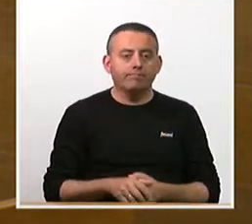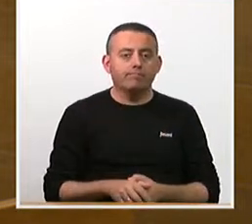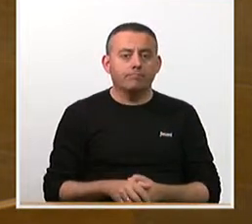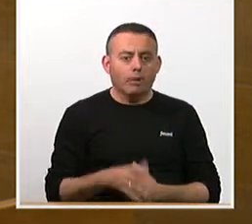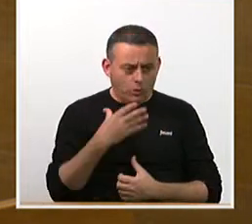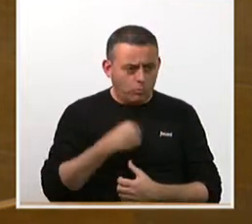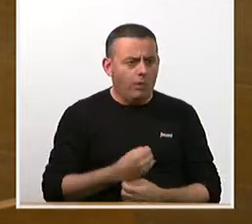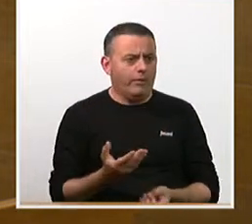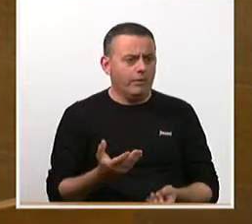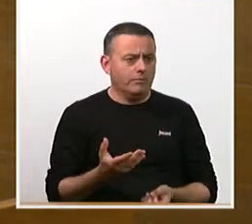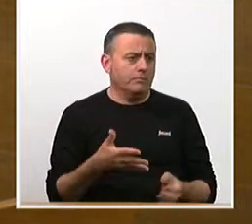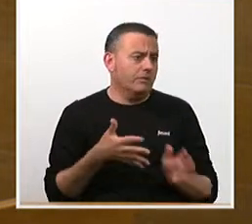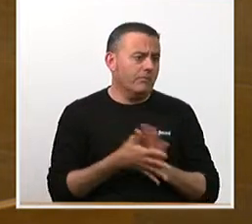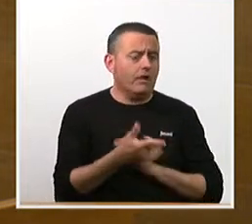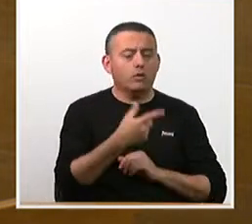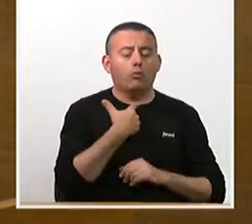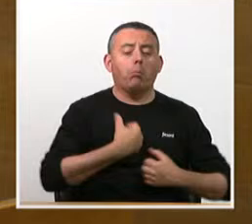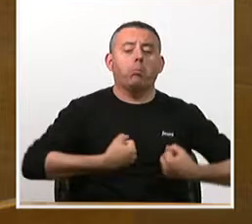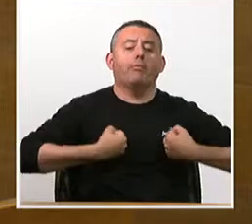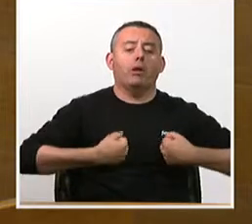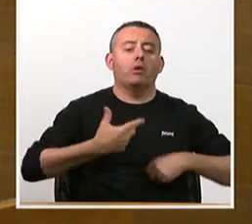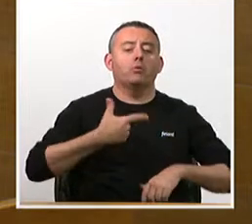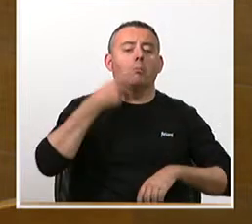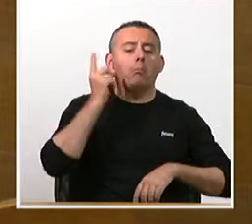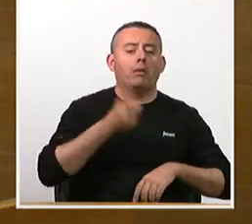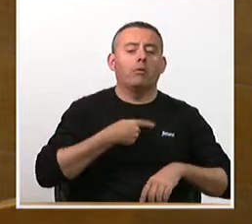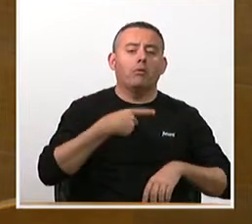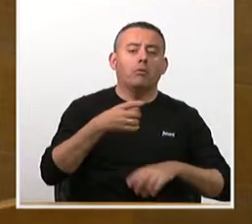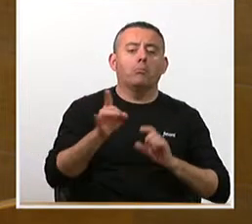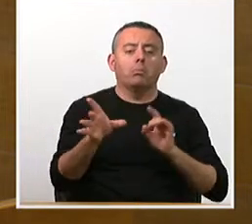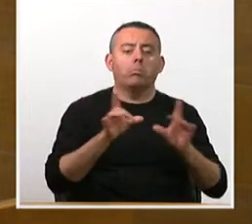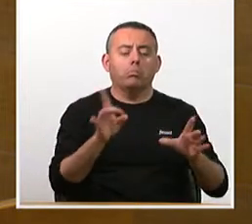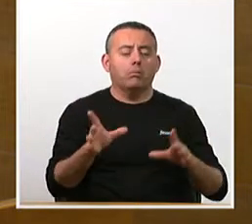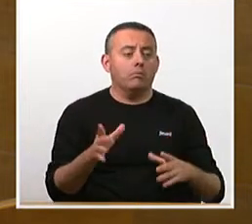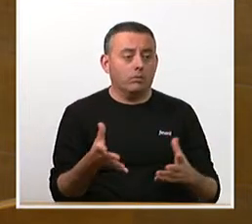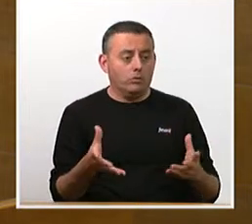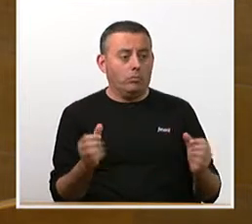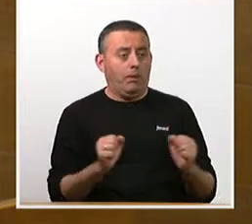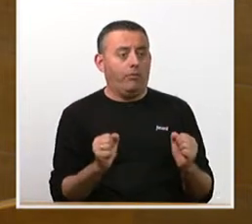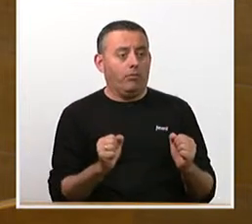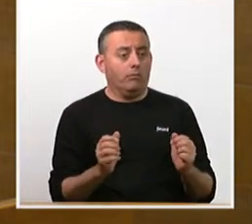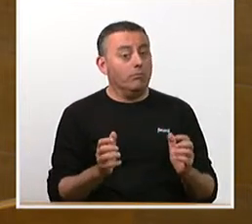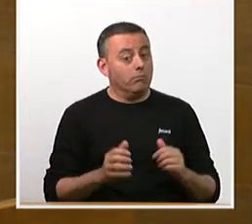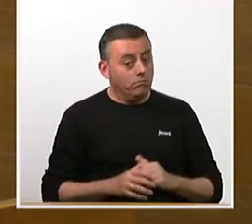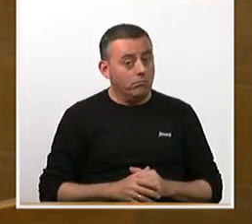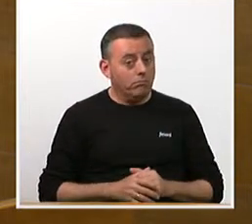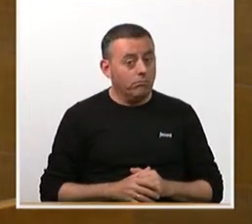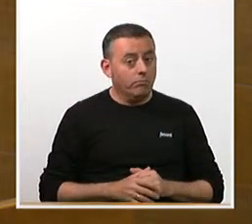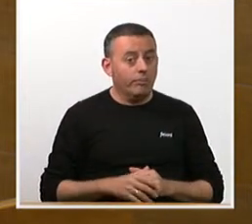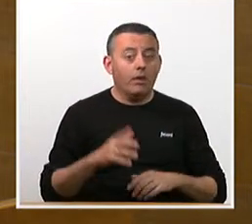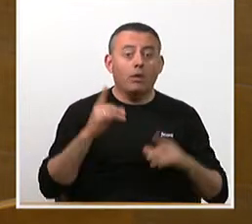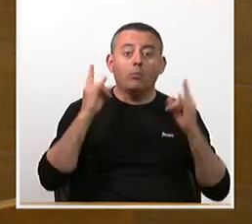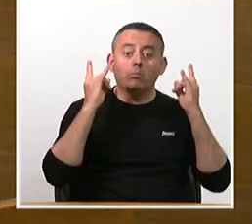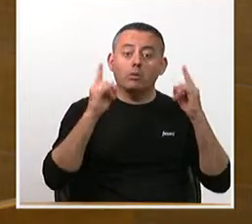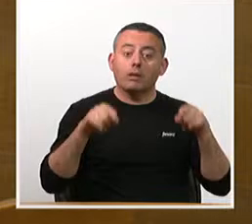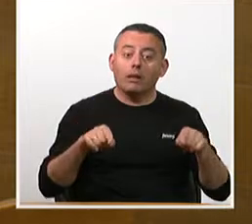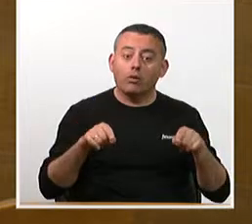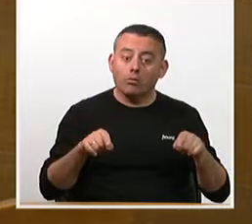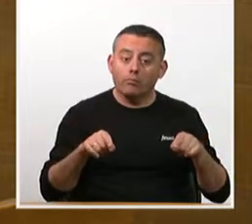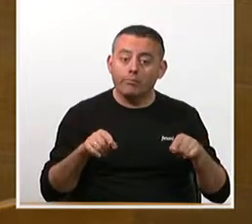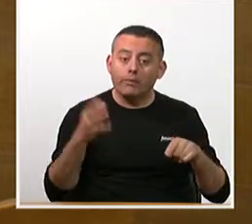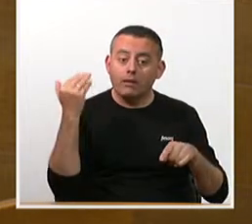el y contraire el Go va manir presid del cons Social que finalizar elus